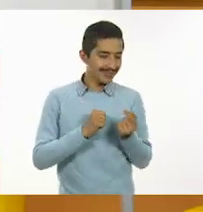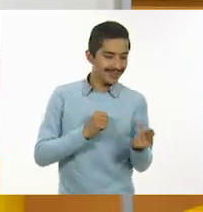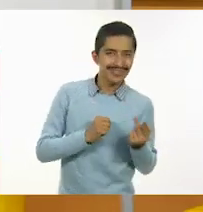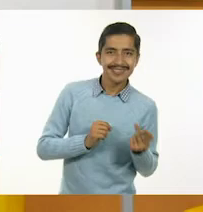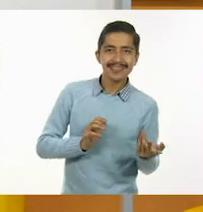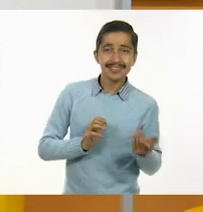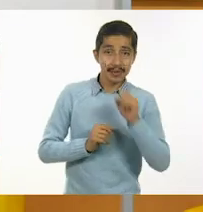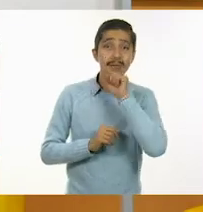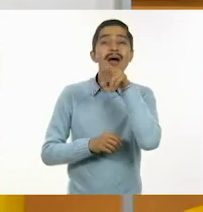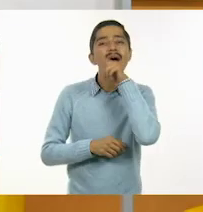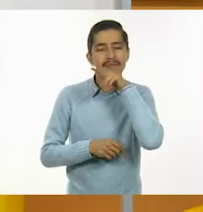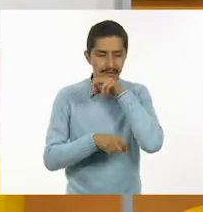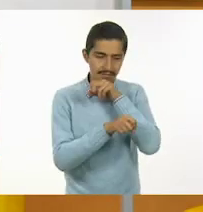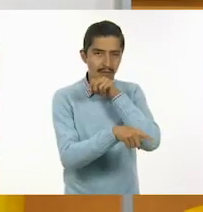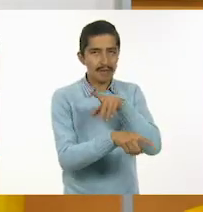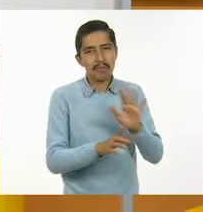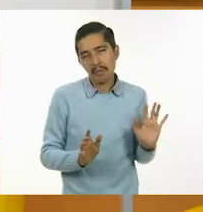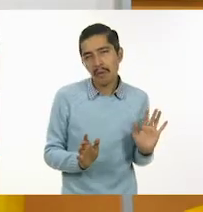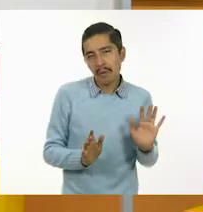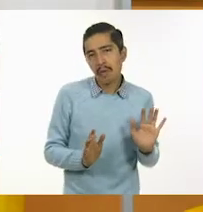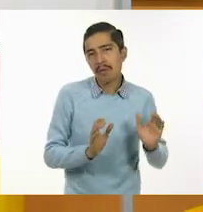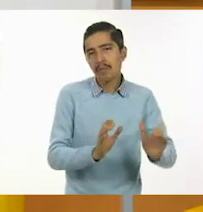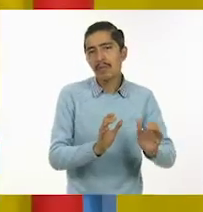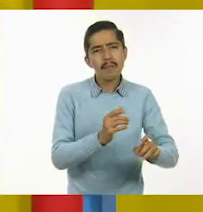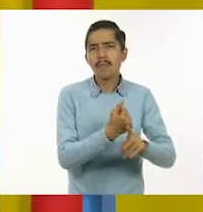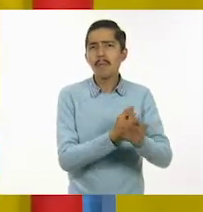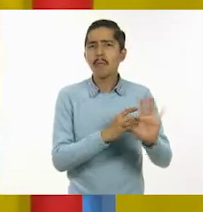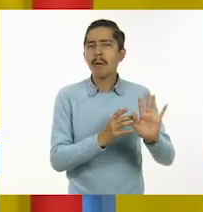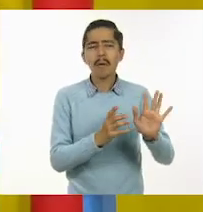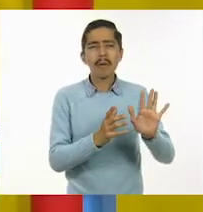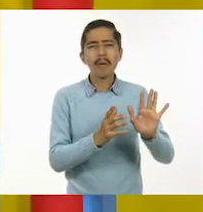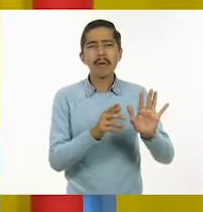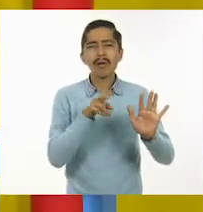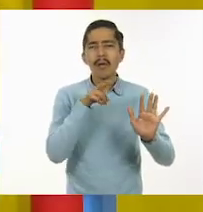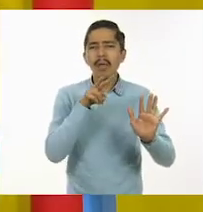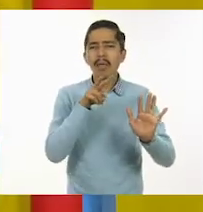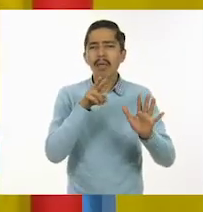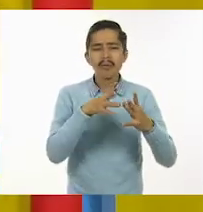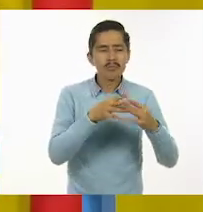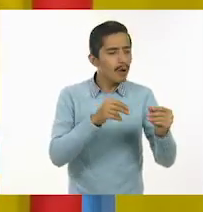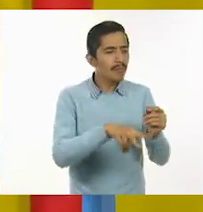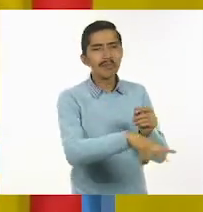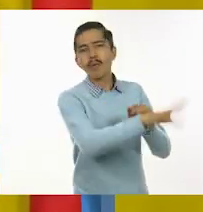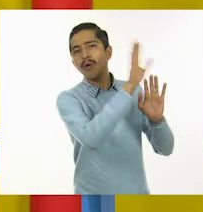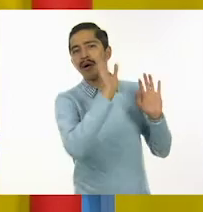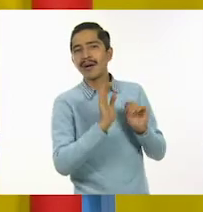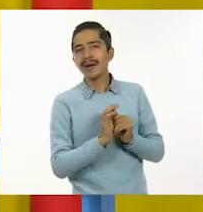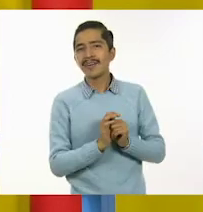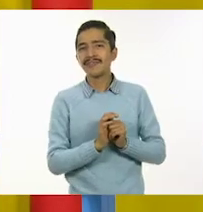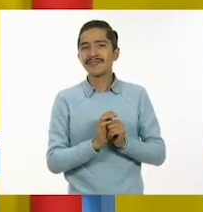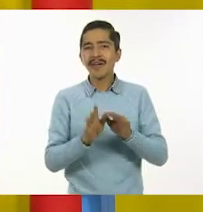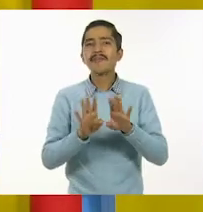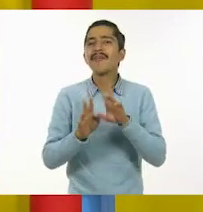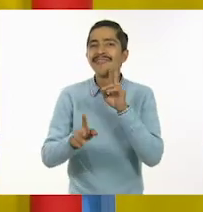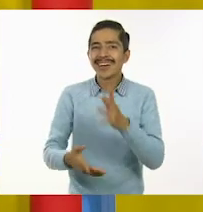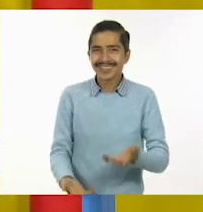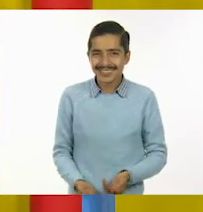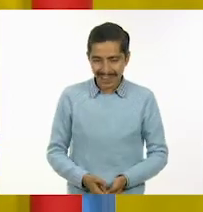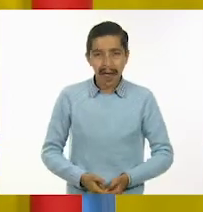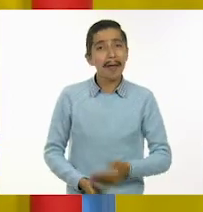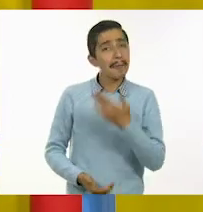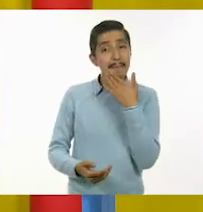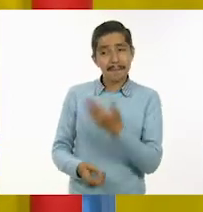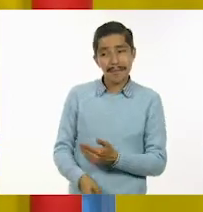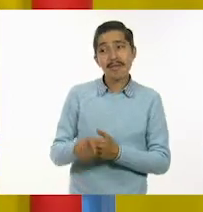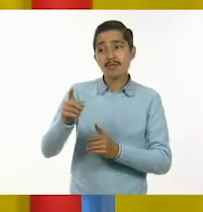también la víbora, porque así no tuvo ningún problema, ya se alejó. ¿Cómo ves? Eso estuvo muy, pero muy bien. Te cuidaste